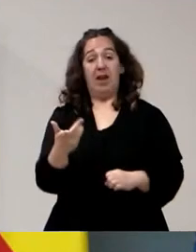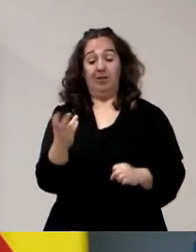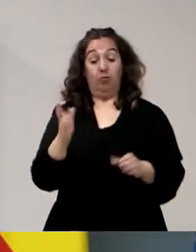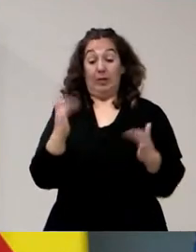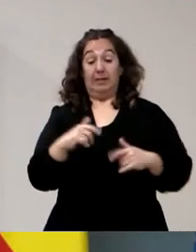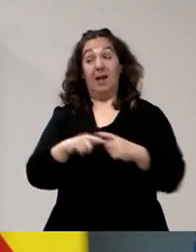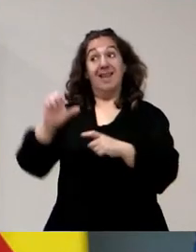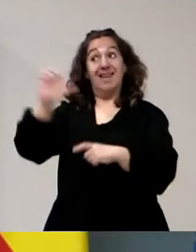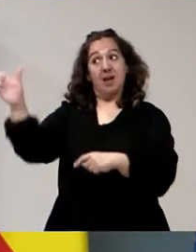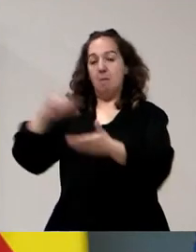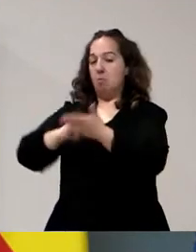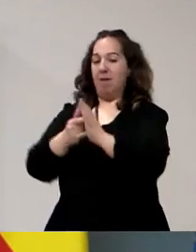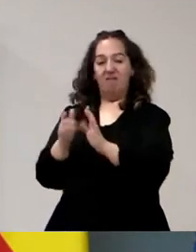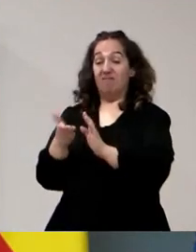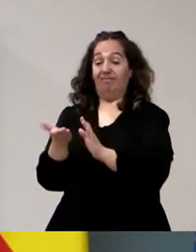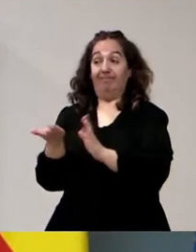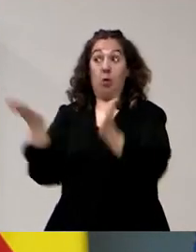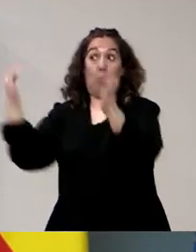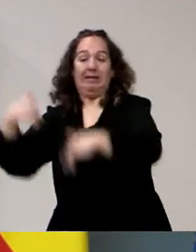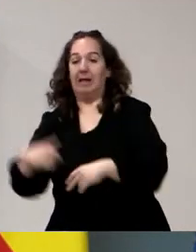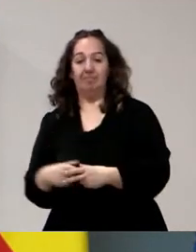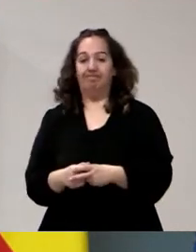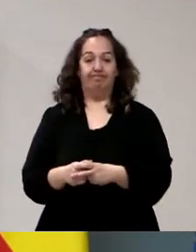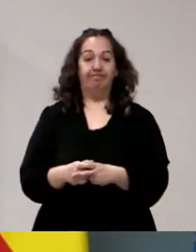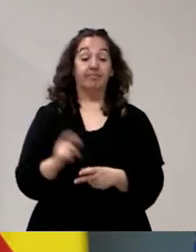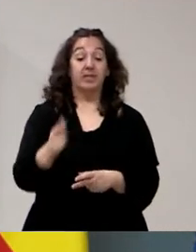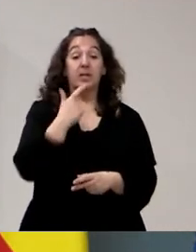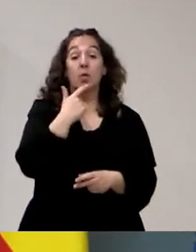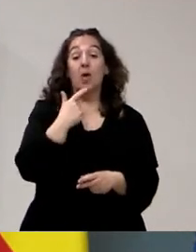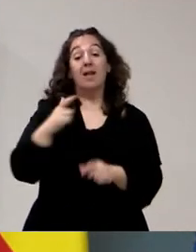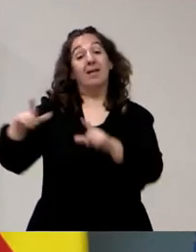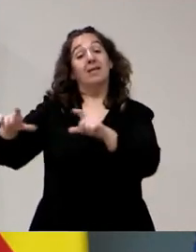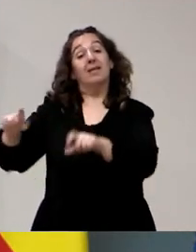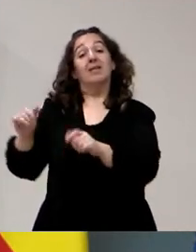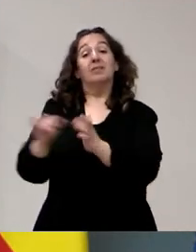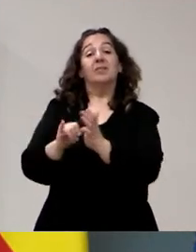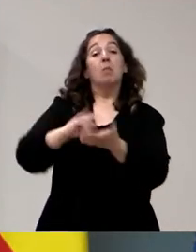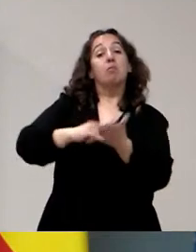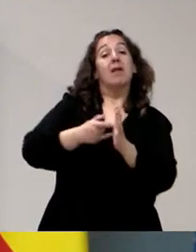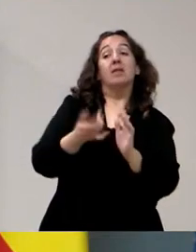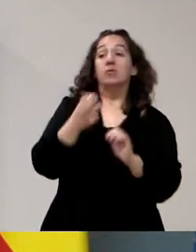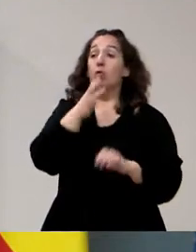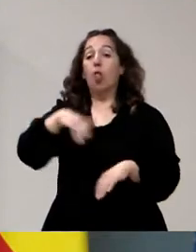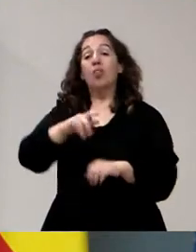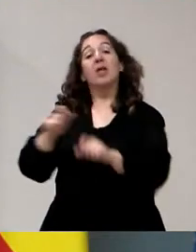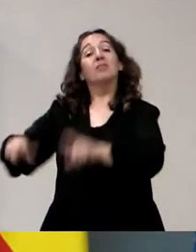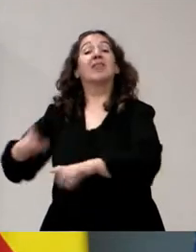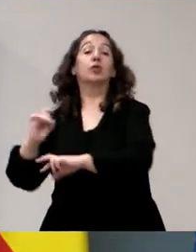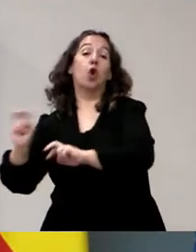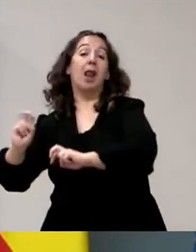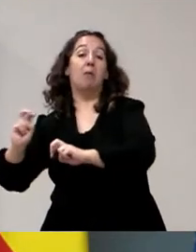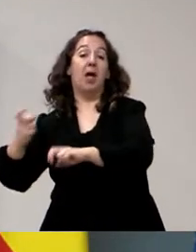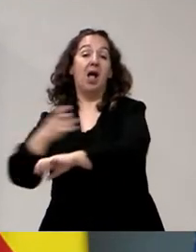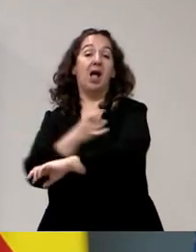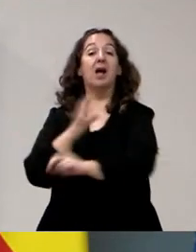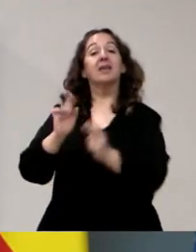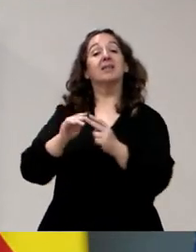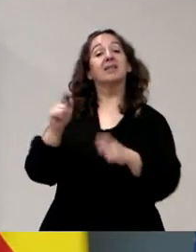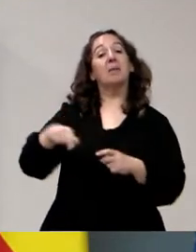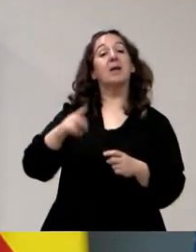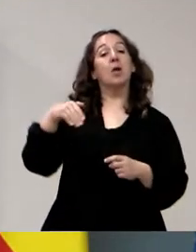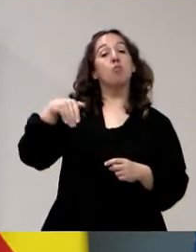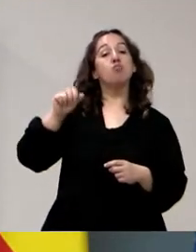Europea y que las prioridades pasan en torno a la terminal de torre lavega y la terminal de muriedas